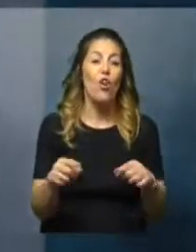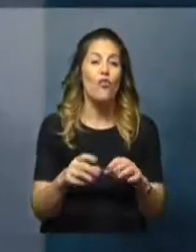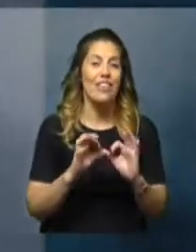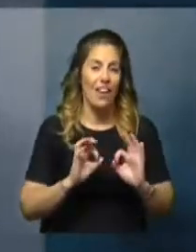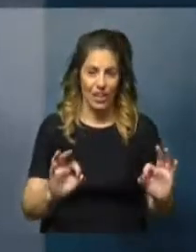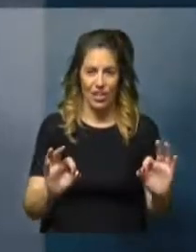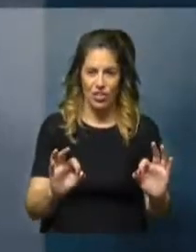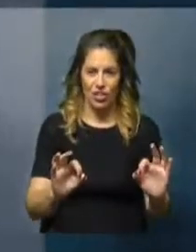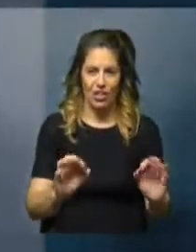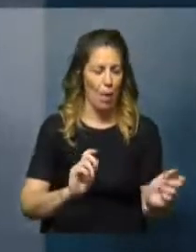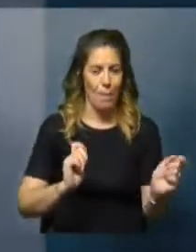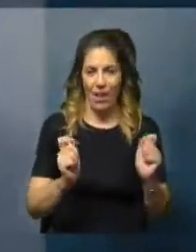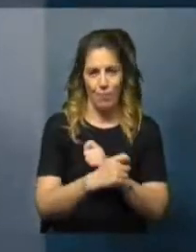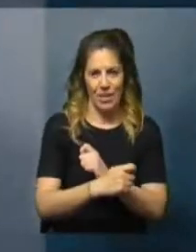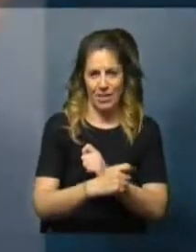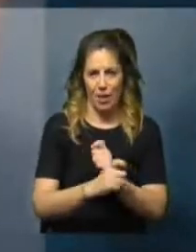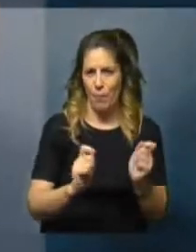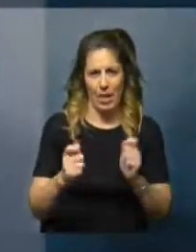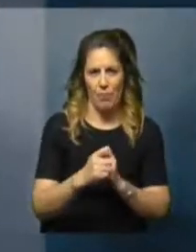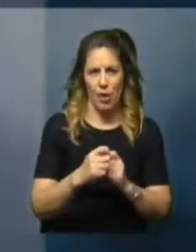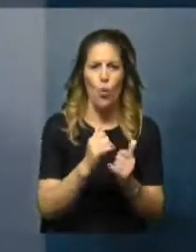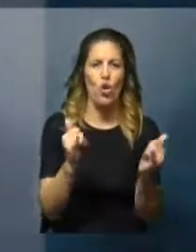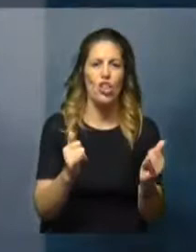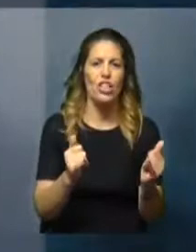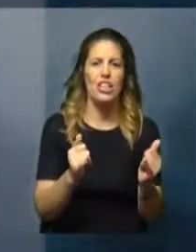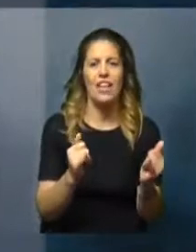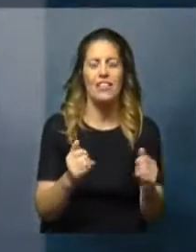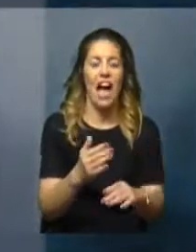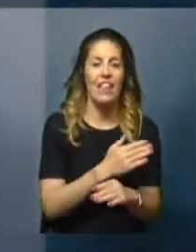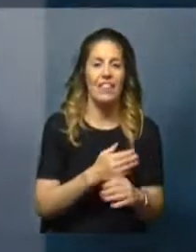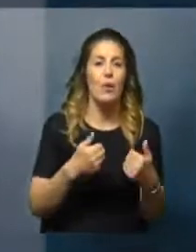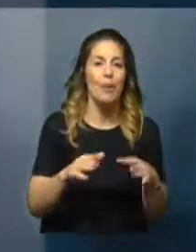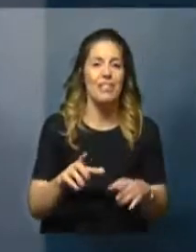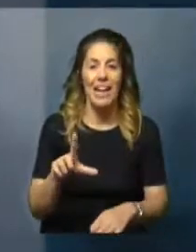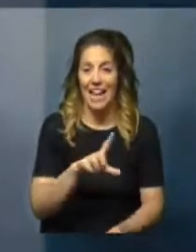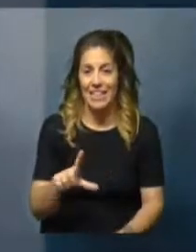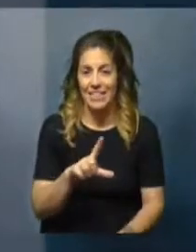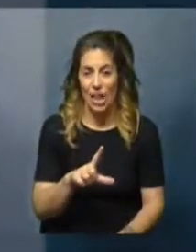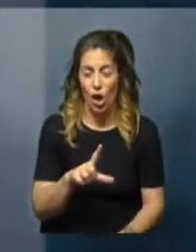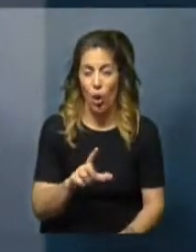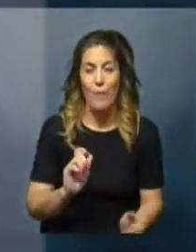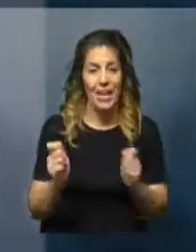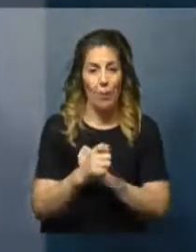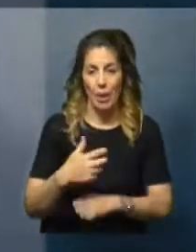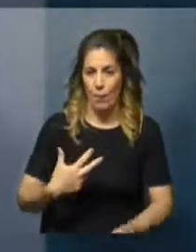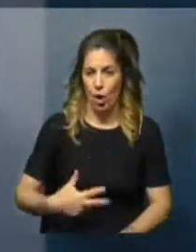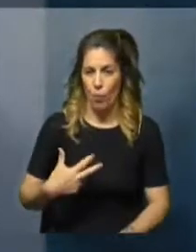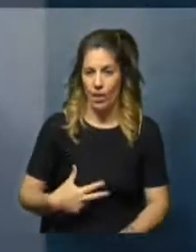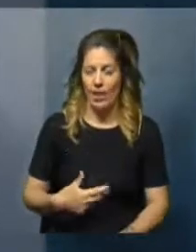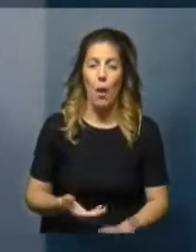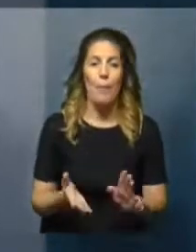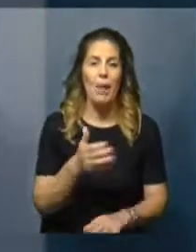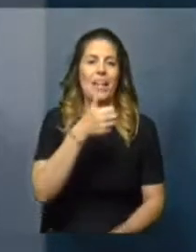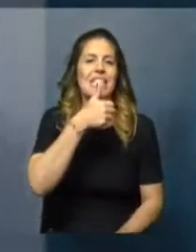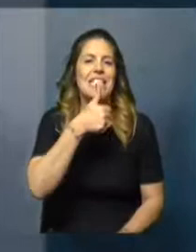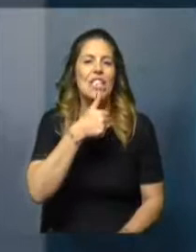y me cambié tipo unos días antes de empezar el Liceo para humanidades y para tener más historia